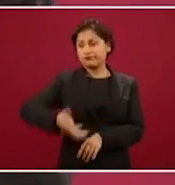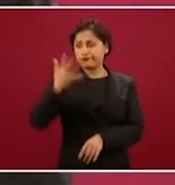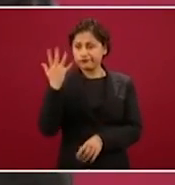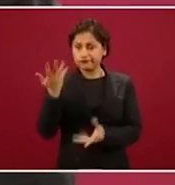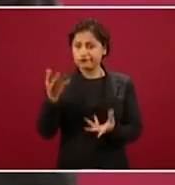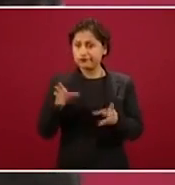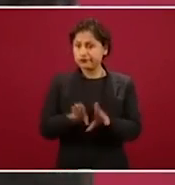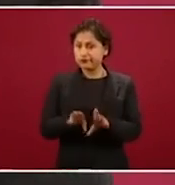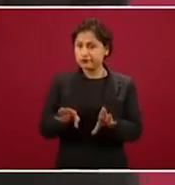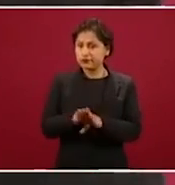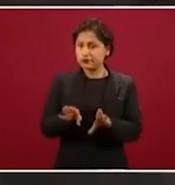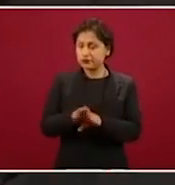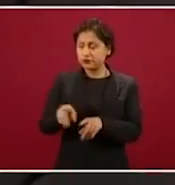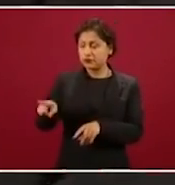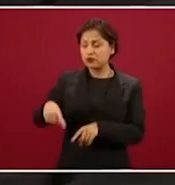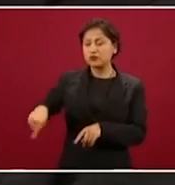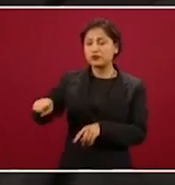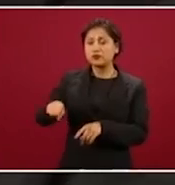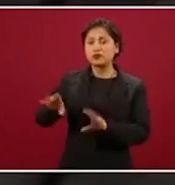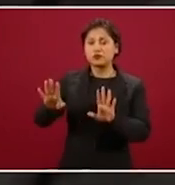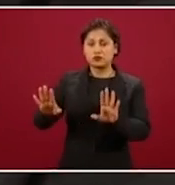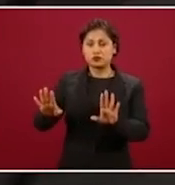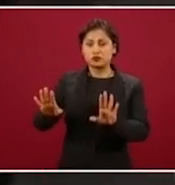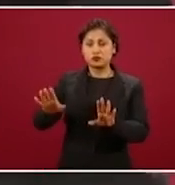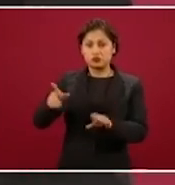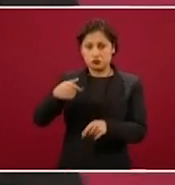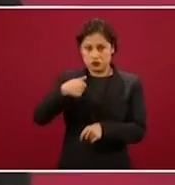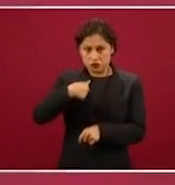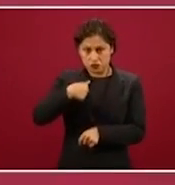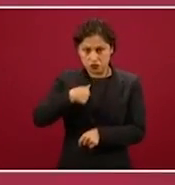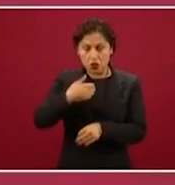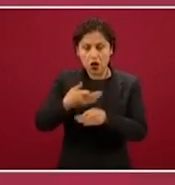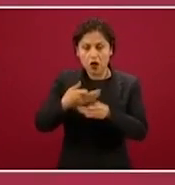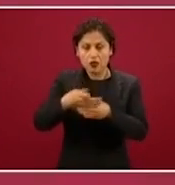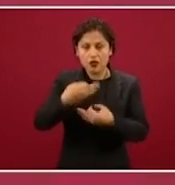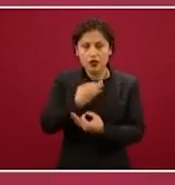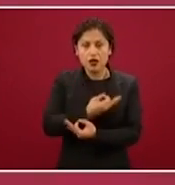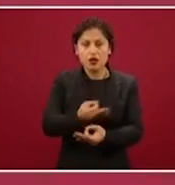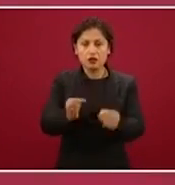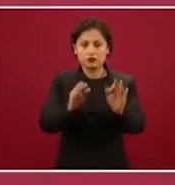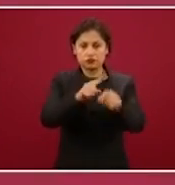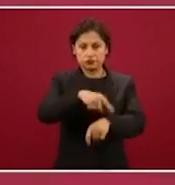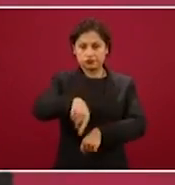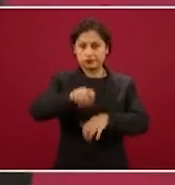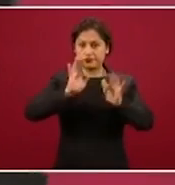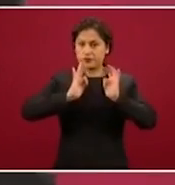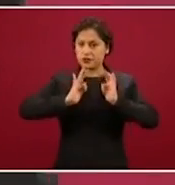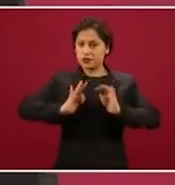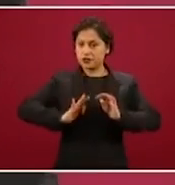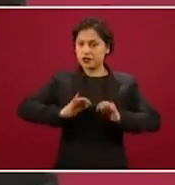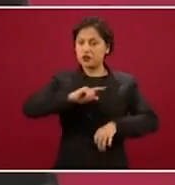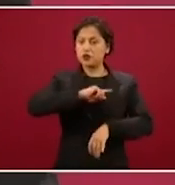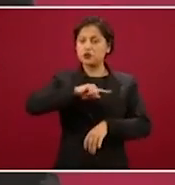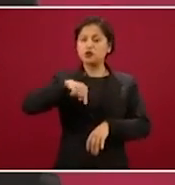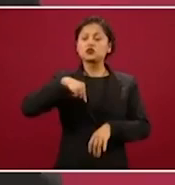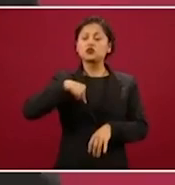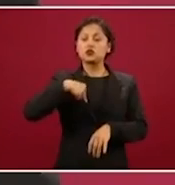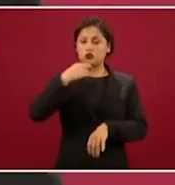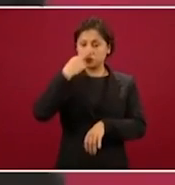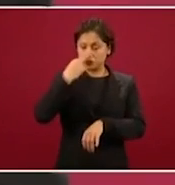De que estén absolutamente tranquilos, que somos responsables, que tenemos a los mejores